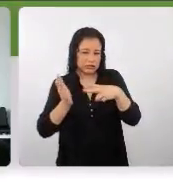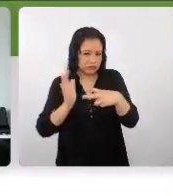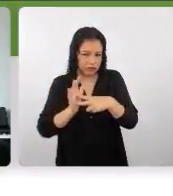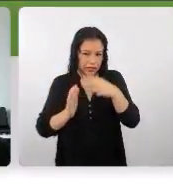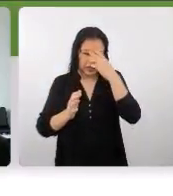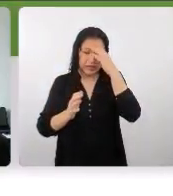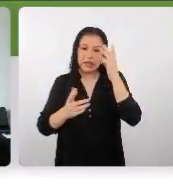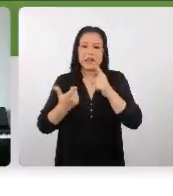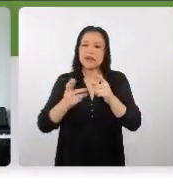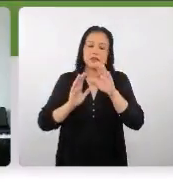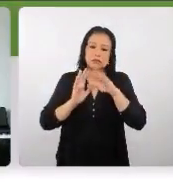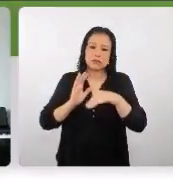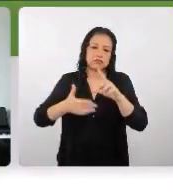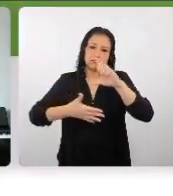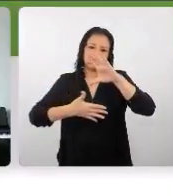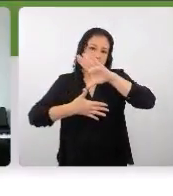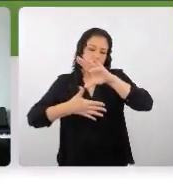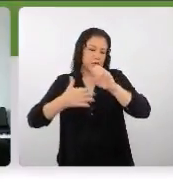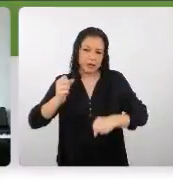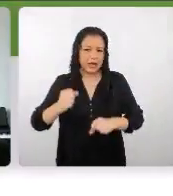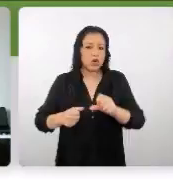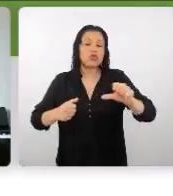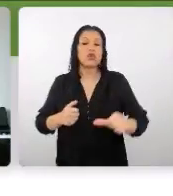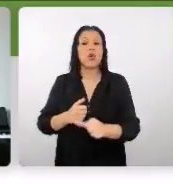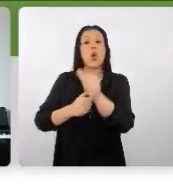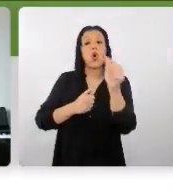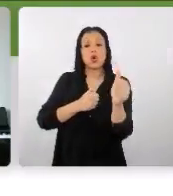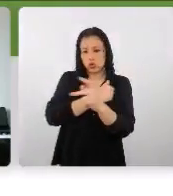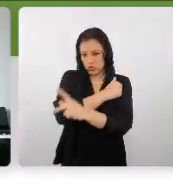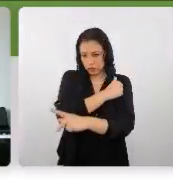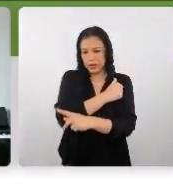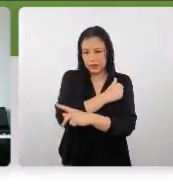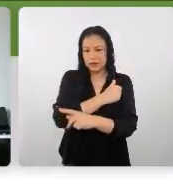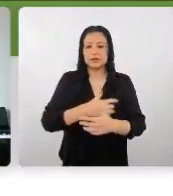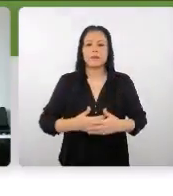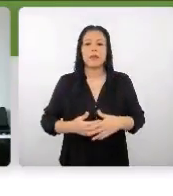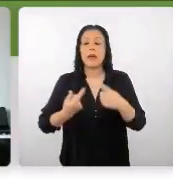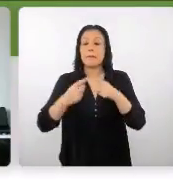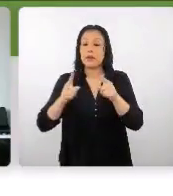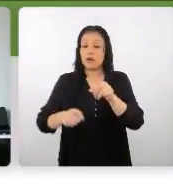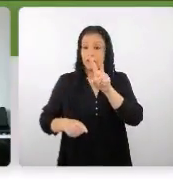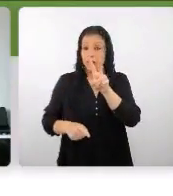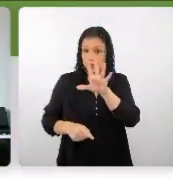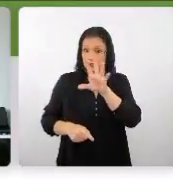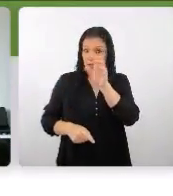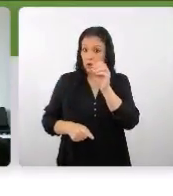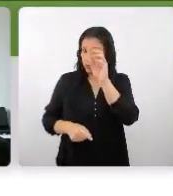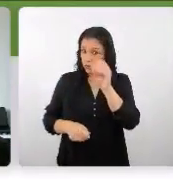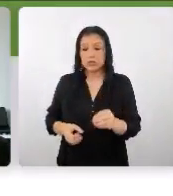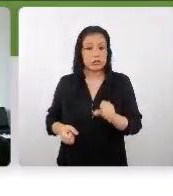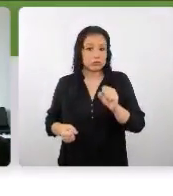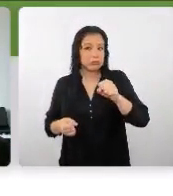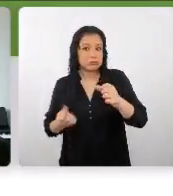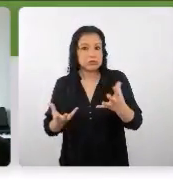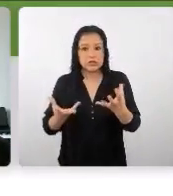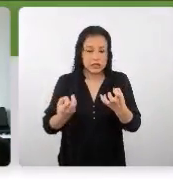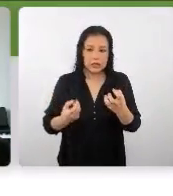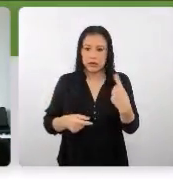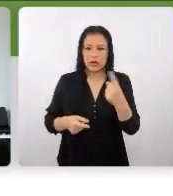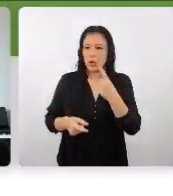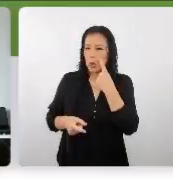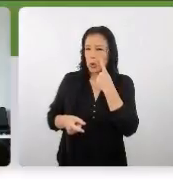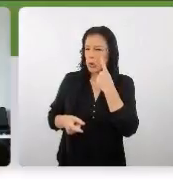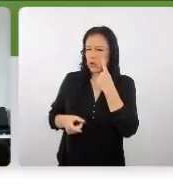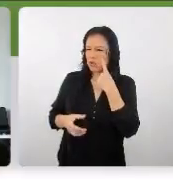destinos sudamericanos, pero son otros países. Pero el 25% sí menciona que no conoce mucho